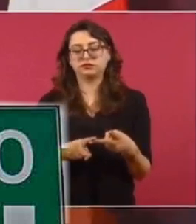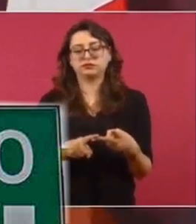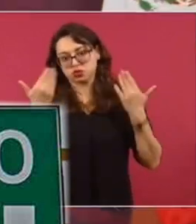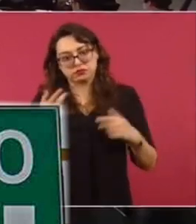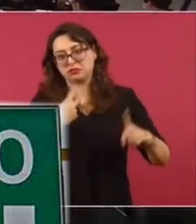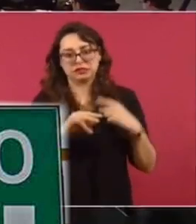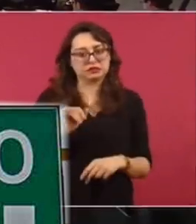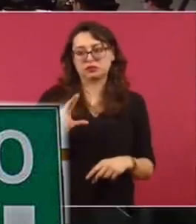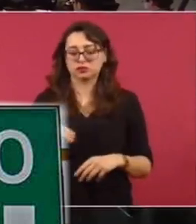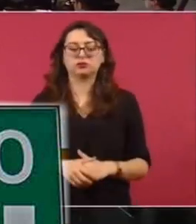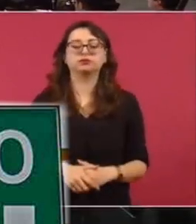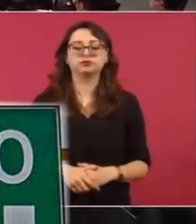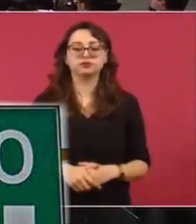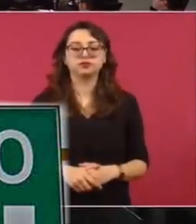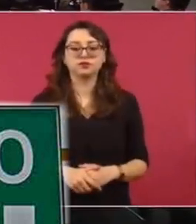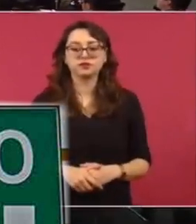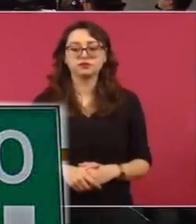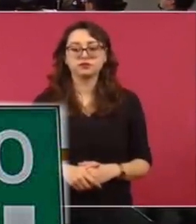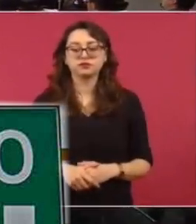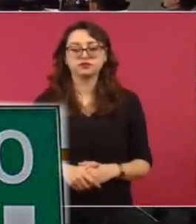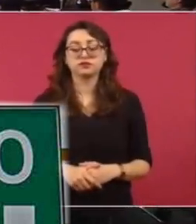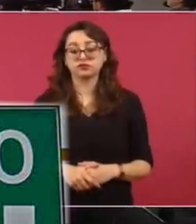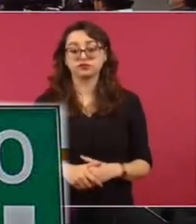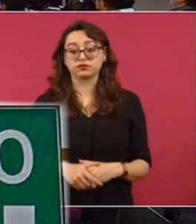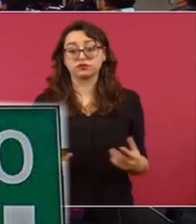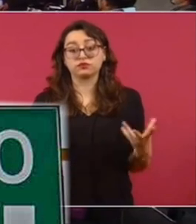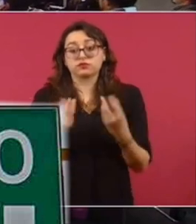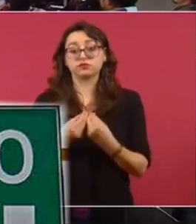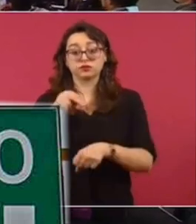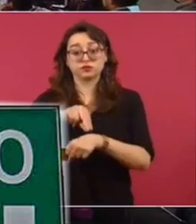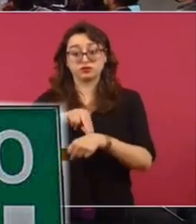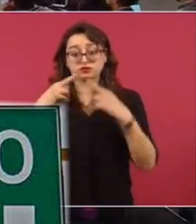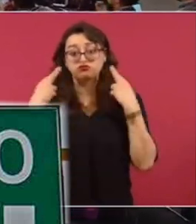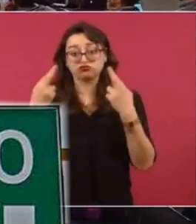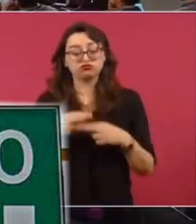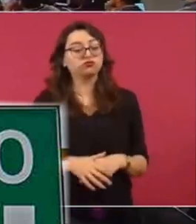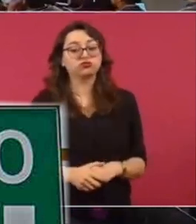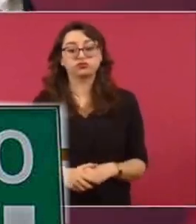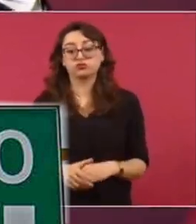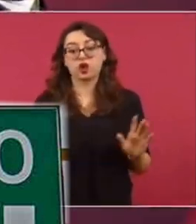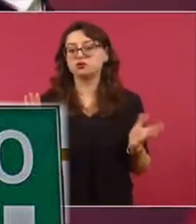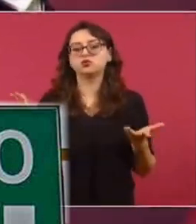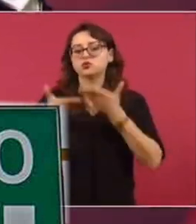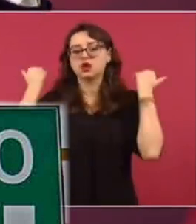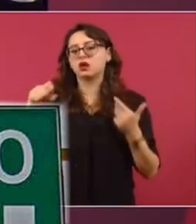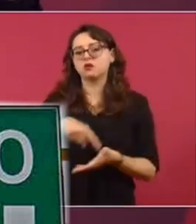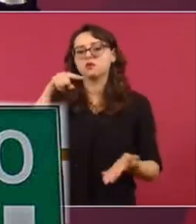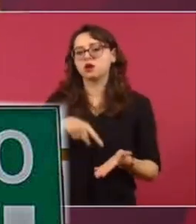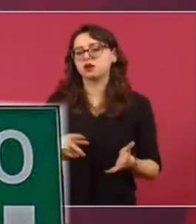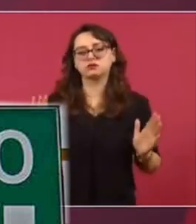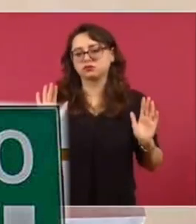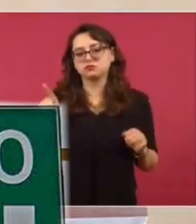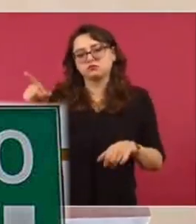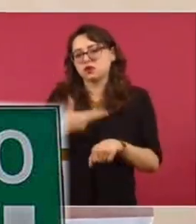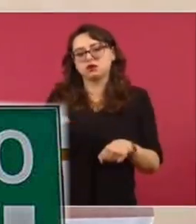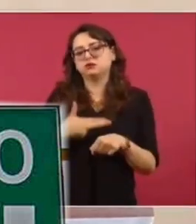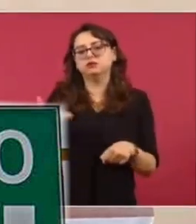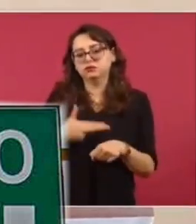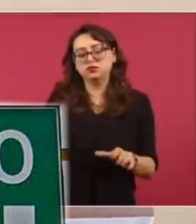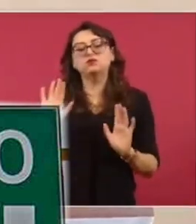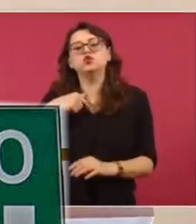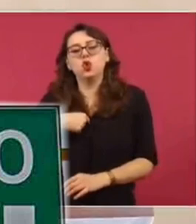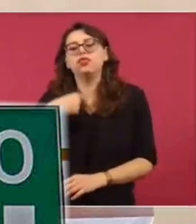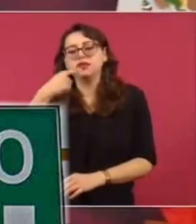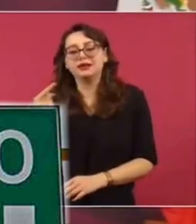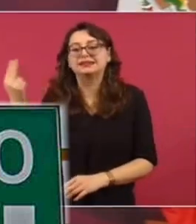Robledo. Pues me voy con los médicos. No sé, ellos van a hacer, les estoy pidiendo una